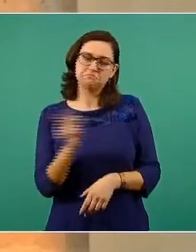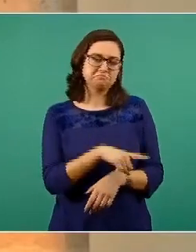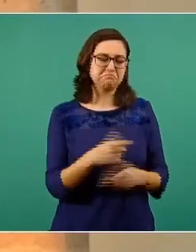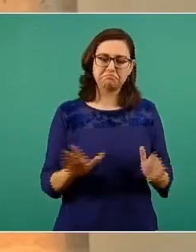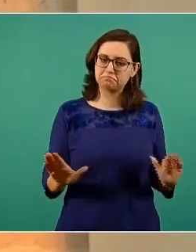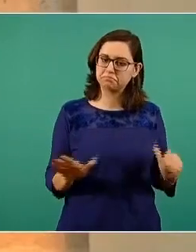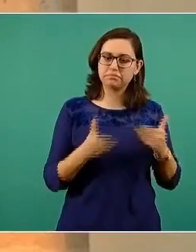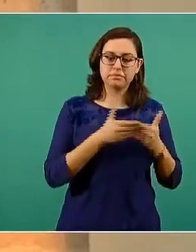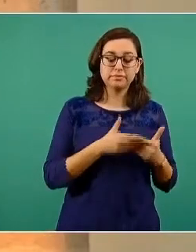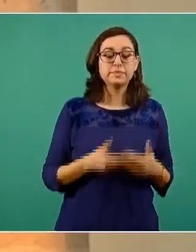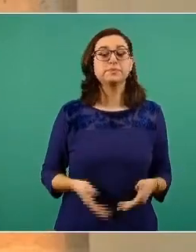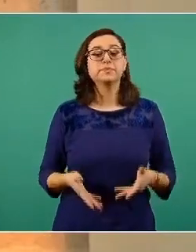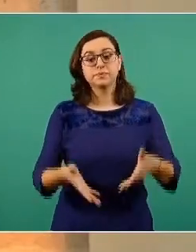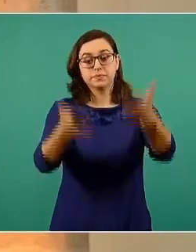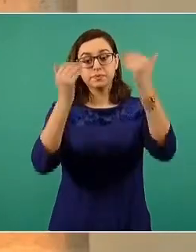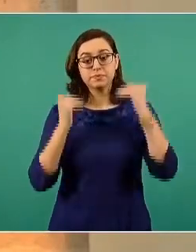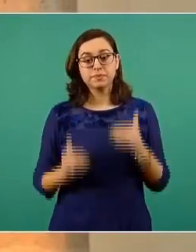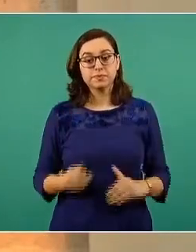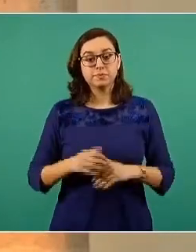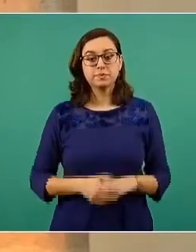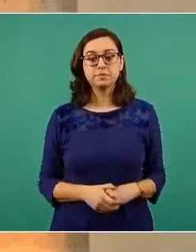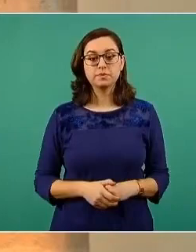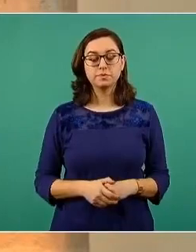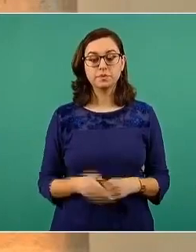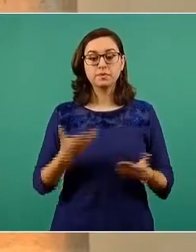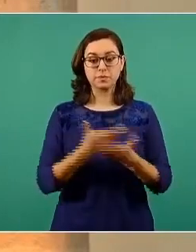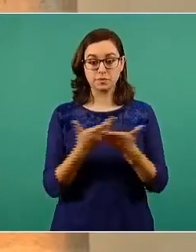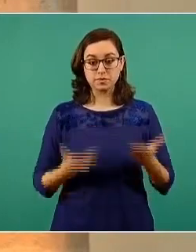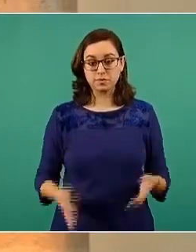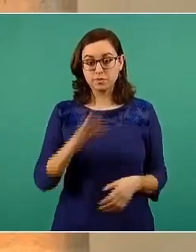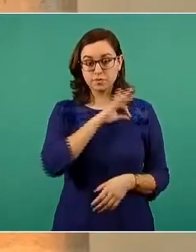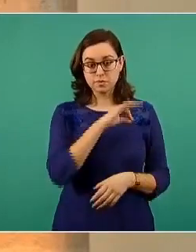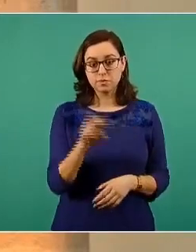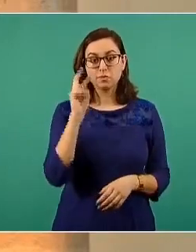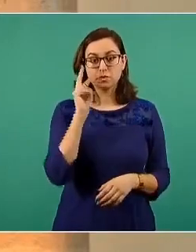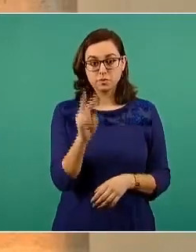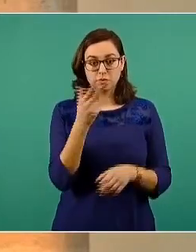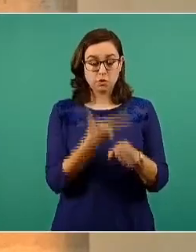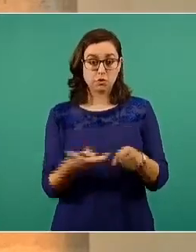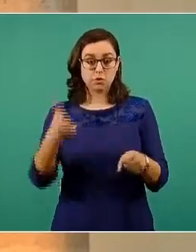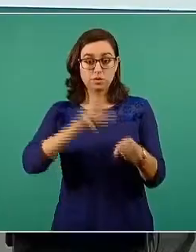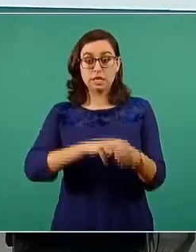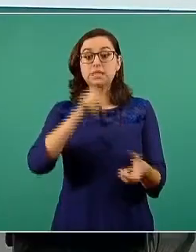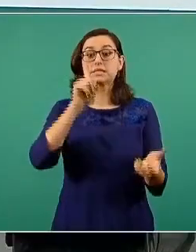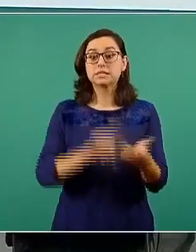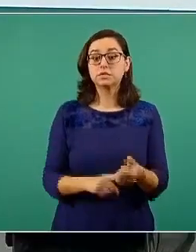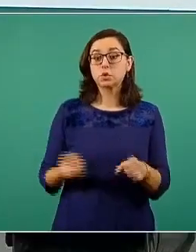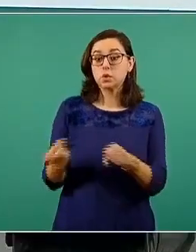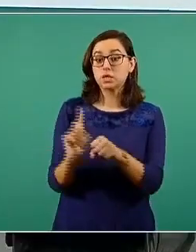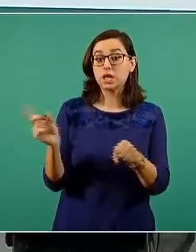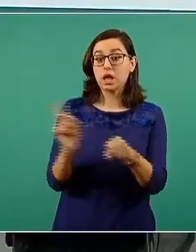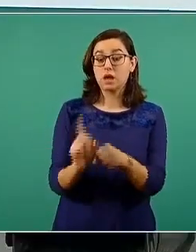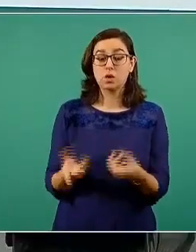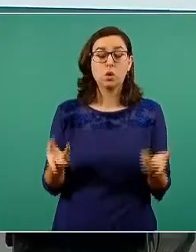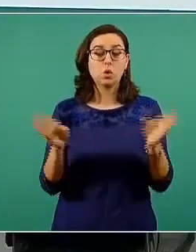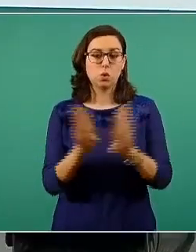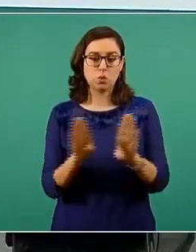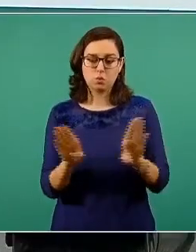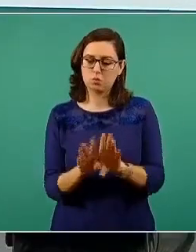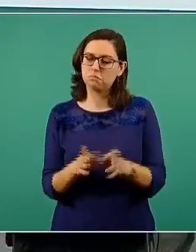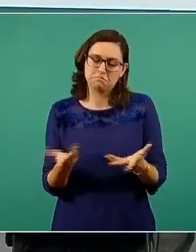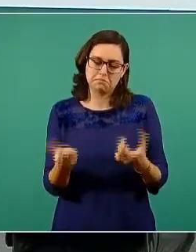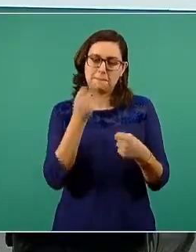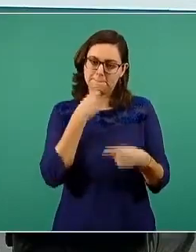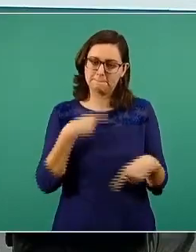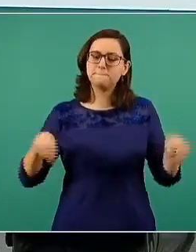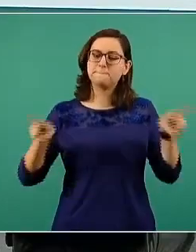Si vemos la siguiente diapositiva, actualizamos también rápidamente el comportamiento hospitalario diario. Como pueden ver, es congruente con la